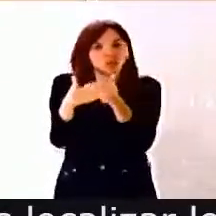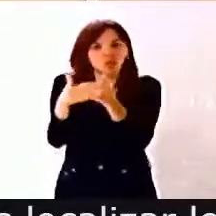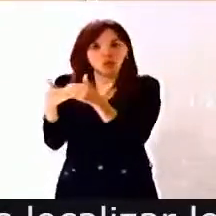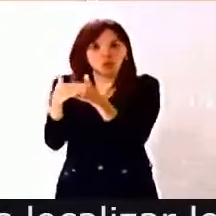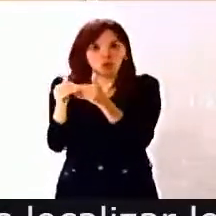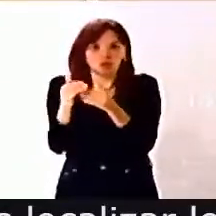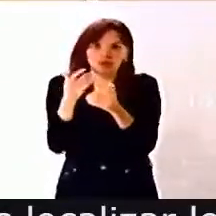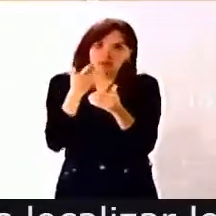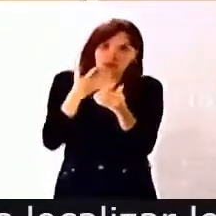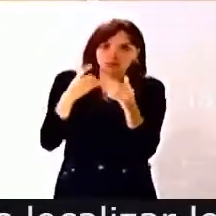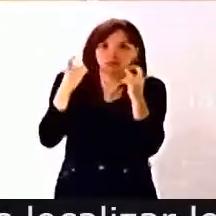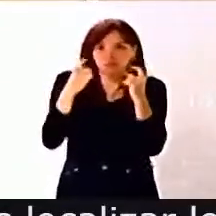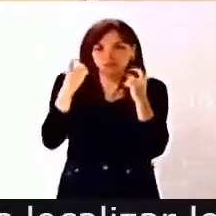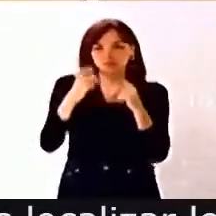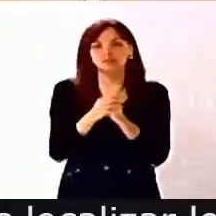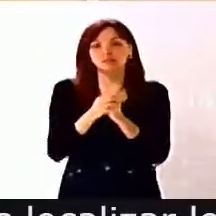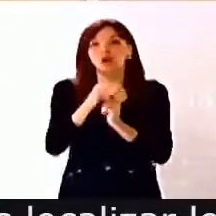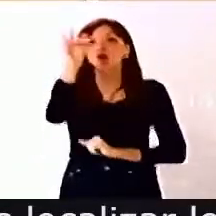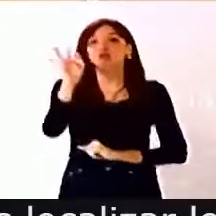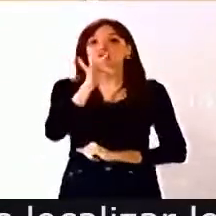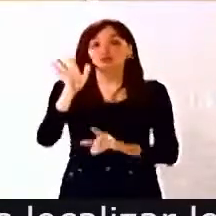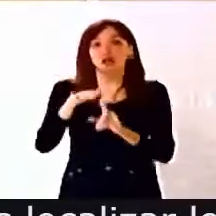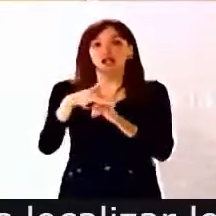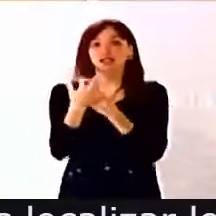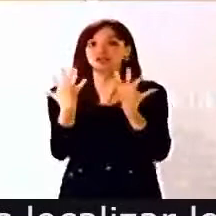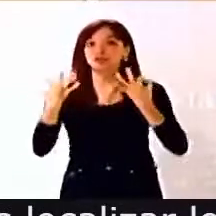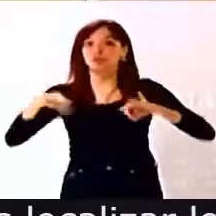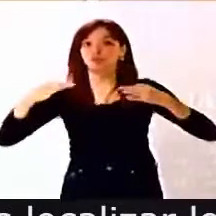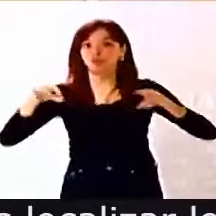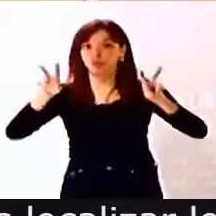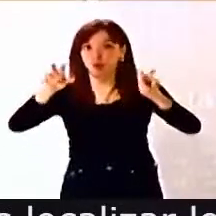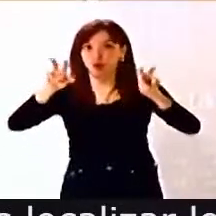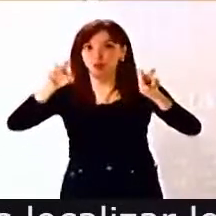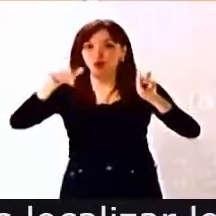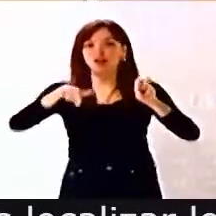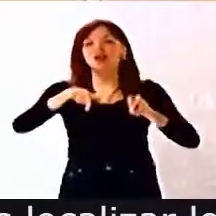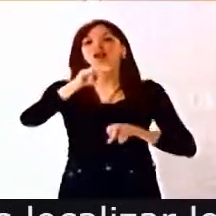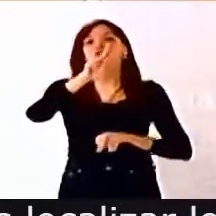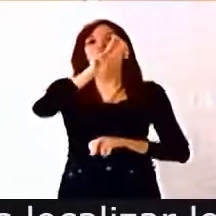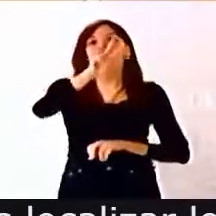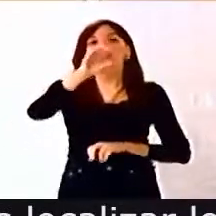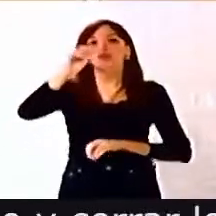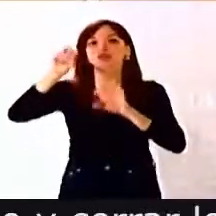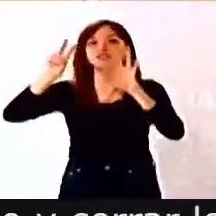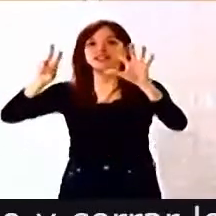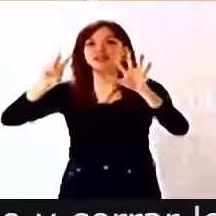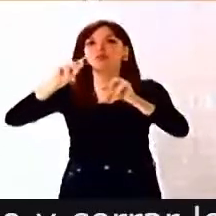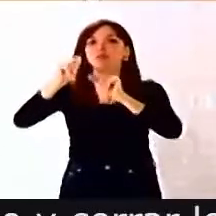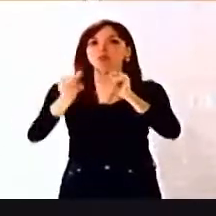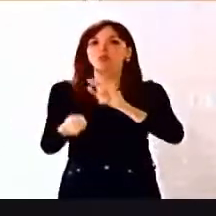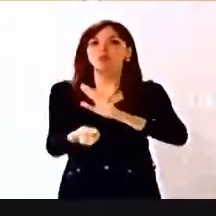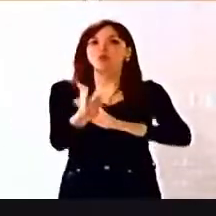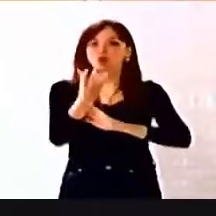En el total del periodo de nueva normalidad, en Extremadura hemos declarado 207 brotes.